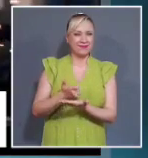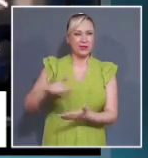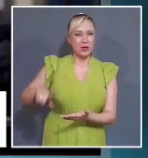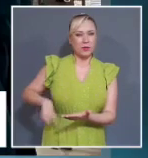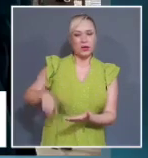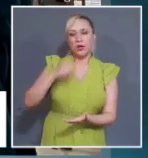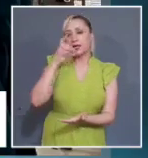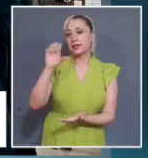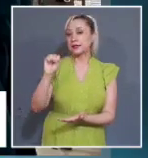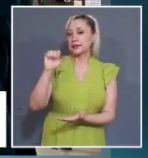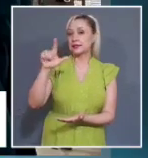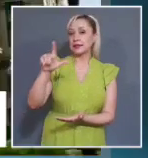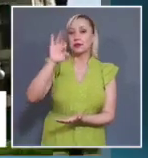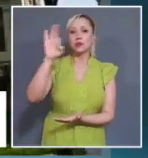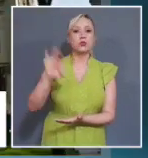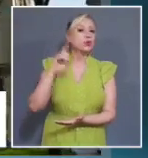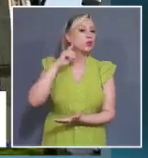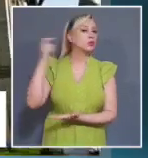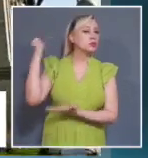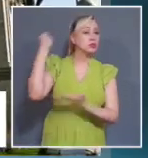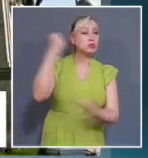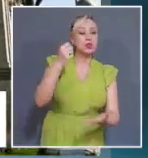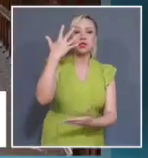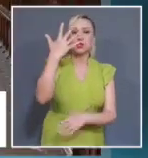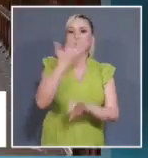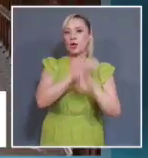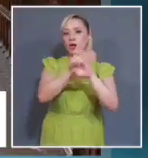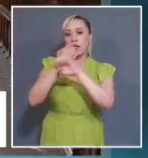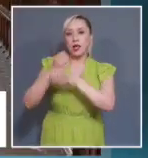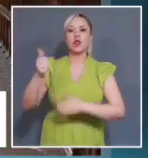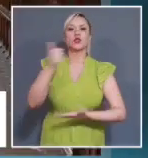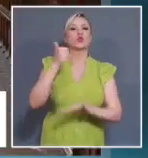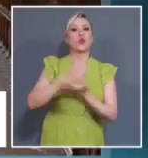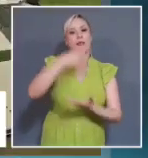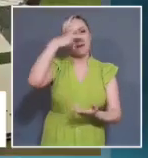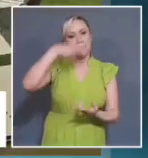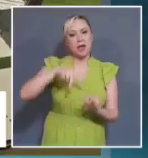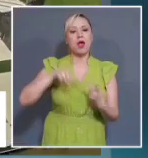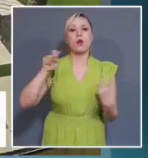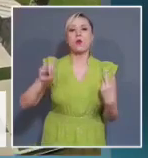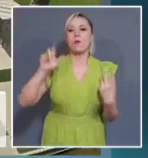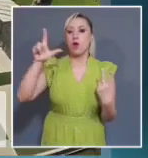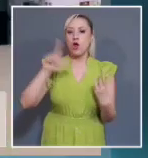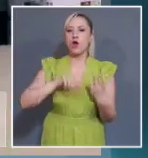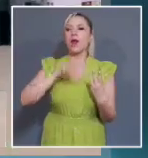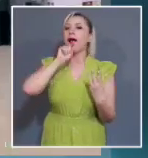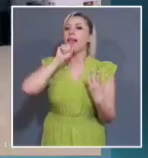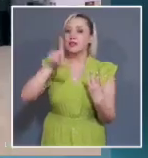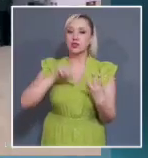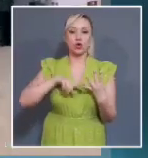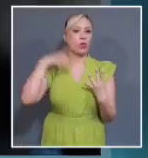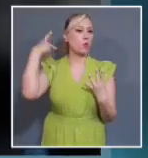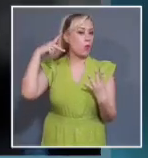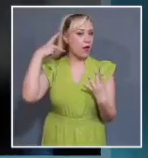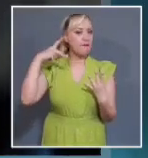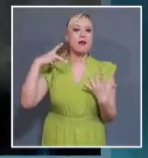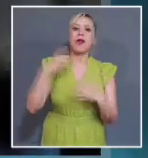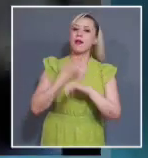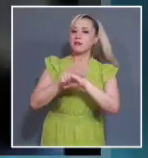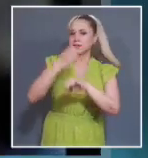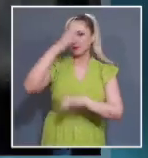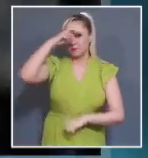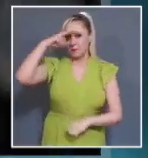se localizó en 5 entidades: Ciudad de México, Nuevo León, Jalisco, Puebla y Estado de México, mientras que Estados